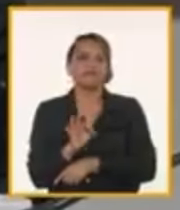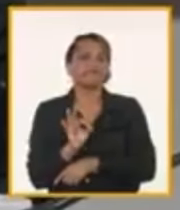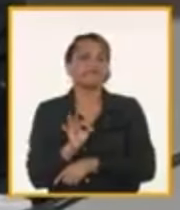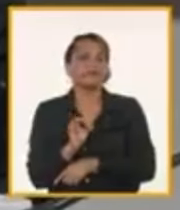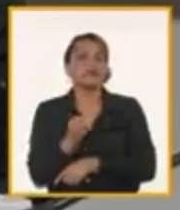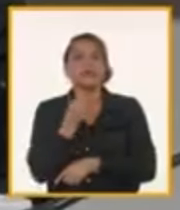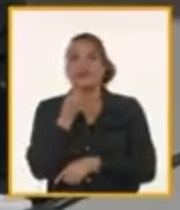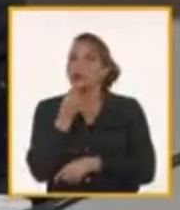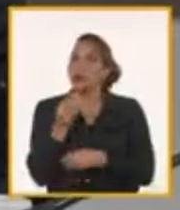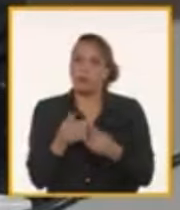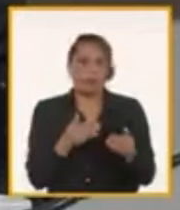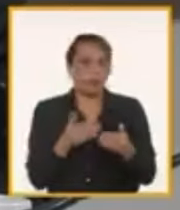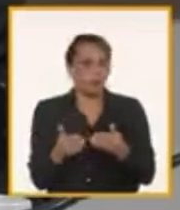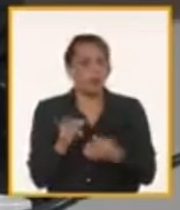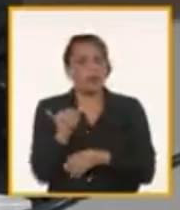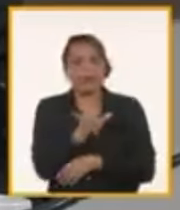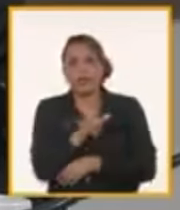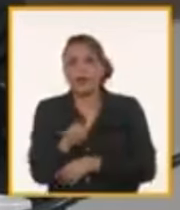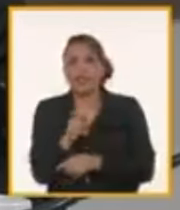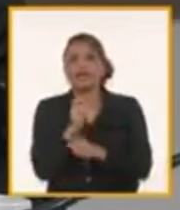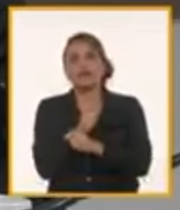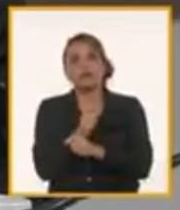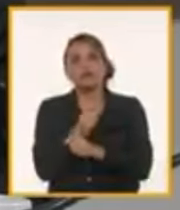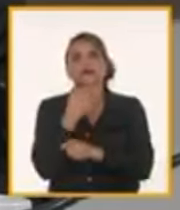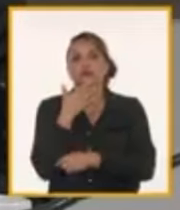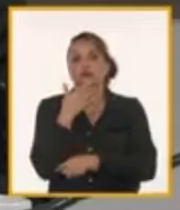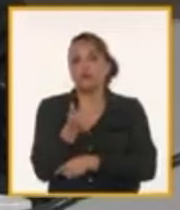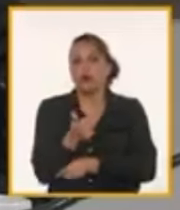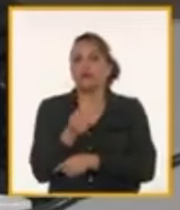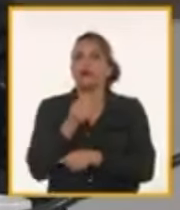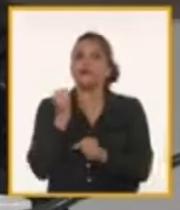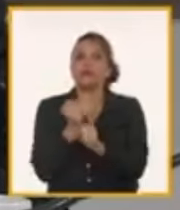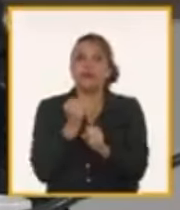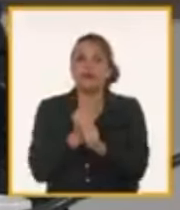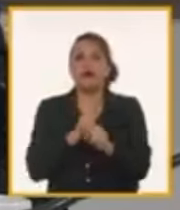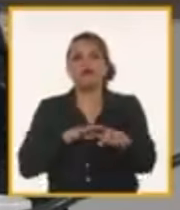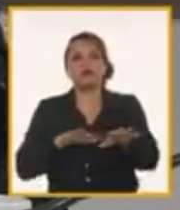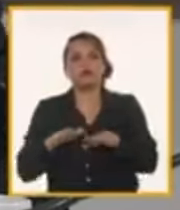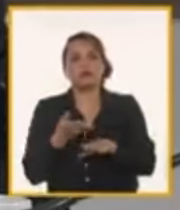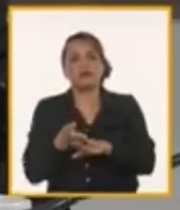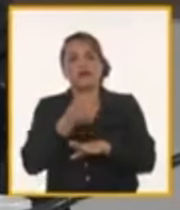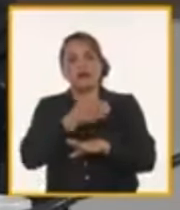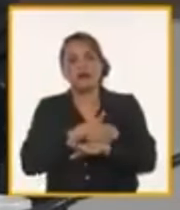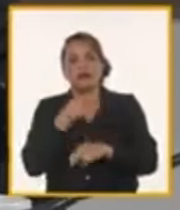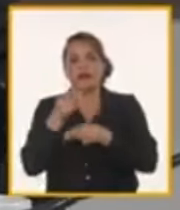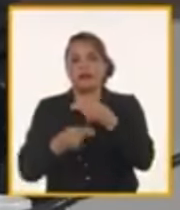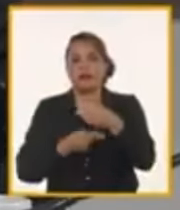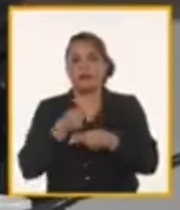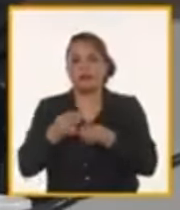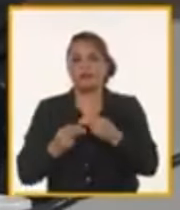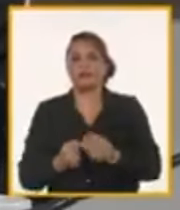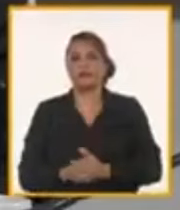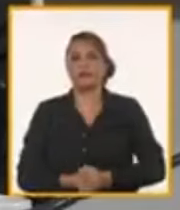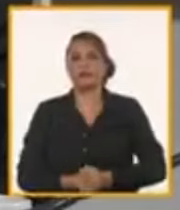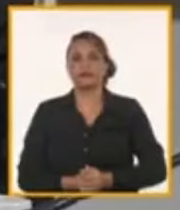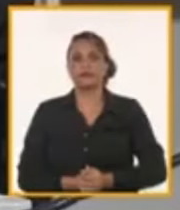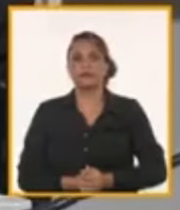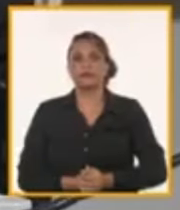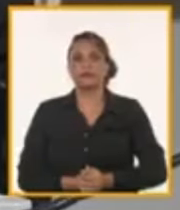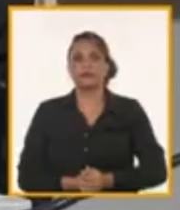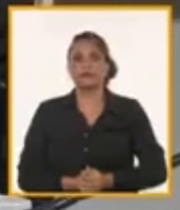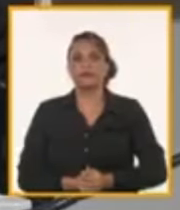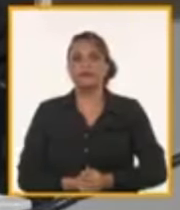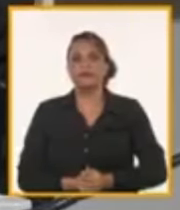a a llegar a hacer el curso que esperamos por todo el trabajo preparatorio que hemos estado realizando Creo que debo